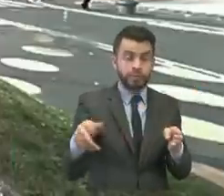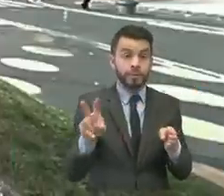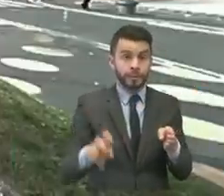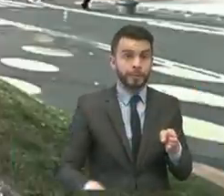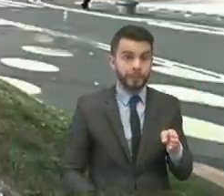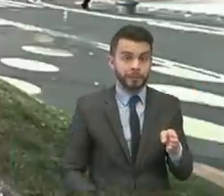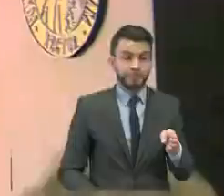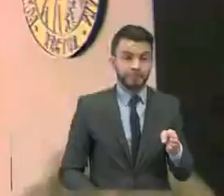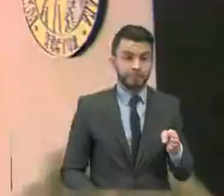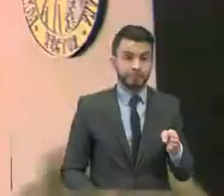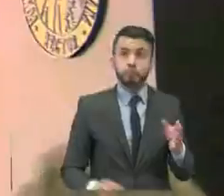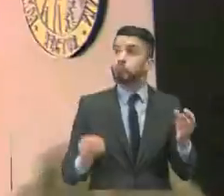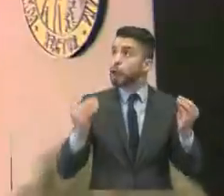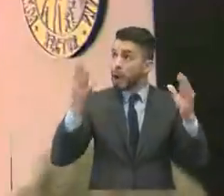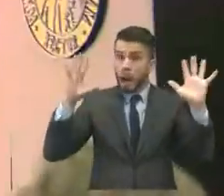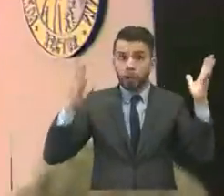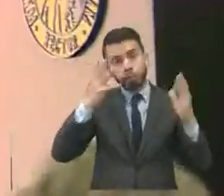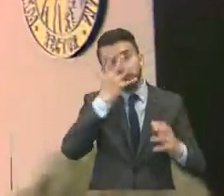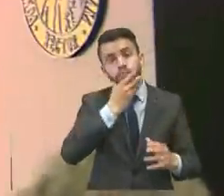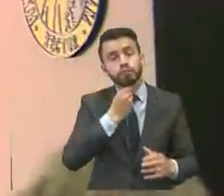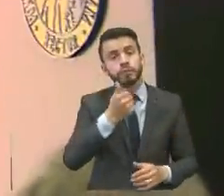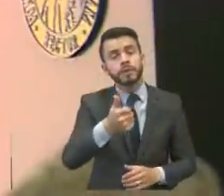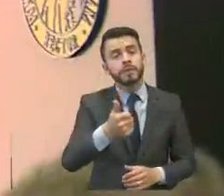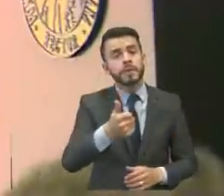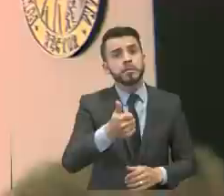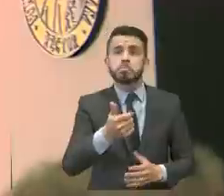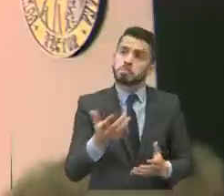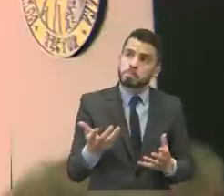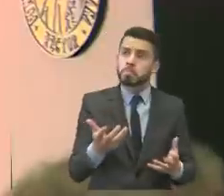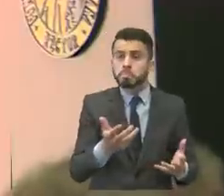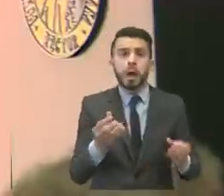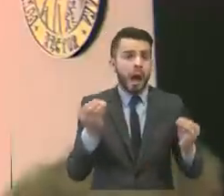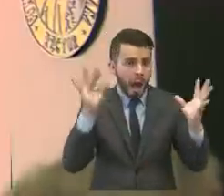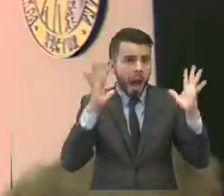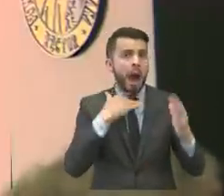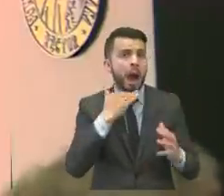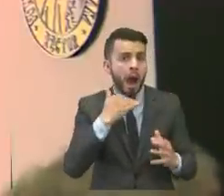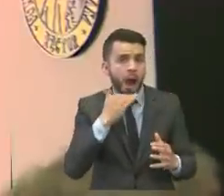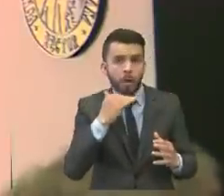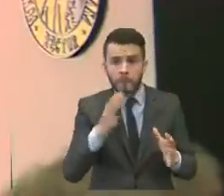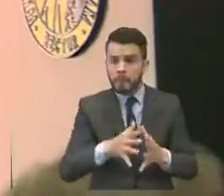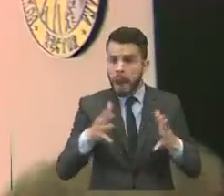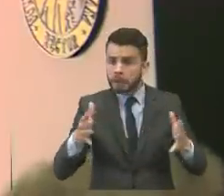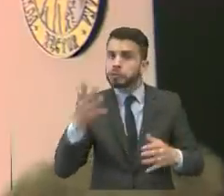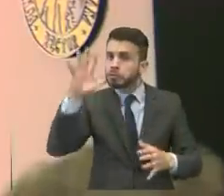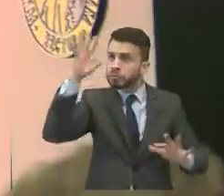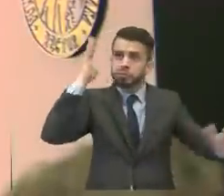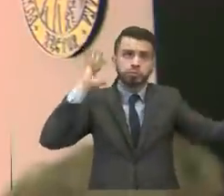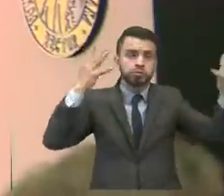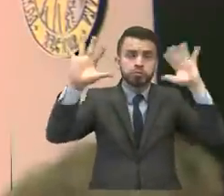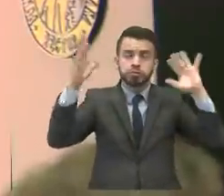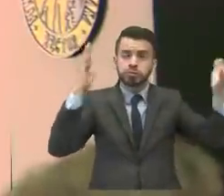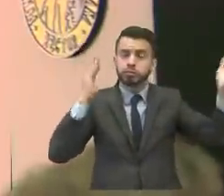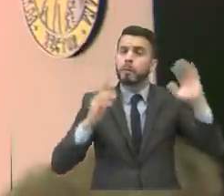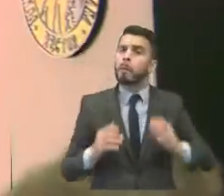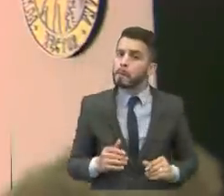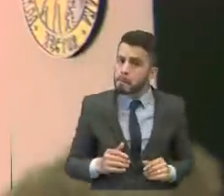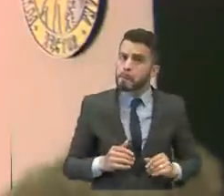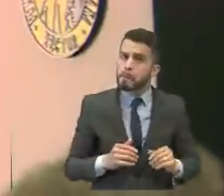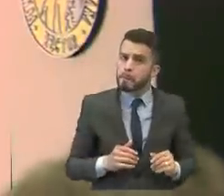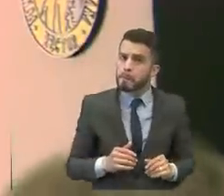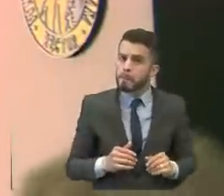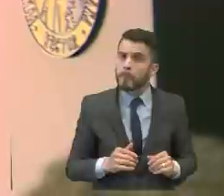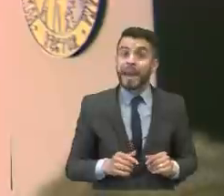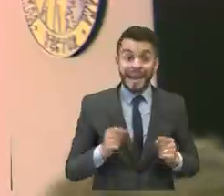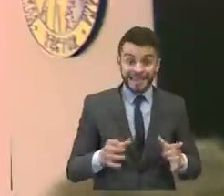Tiene mejor arborización. Eso es bonito, ese tramo. Tiene mejor arborización. Es mucho más ancha. Tiene más posibilidades de hacer espacio